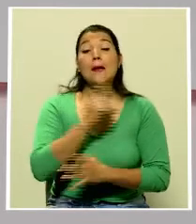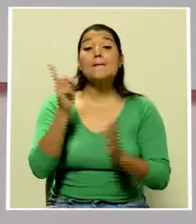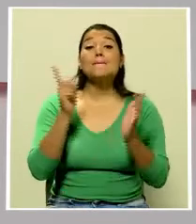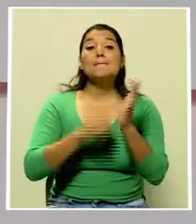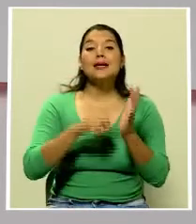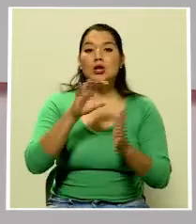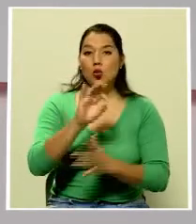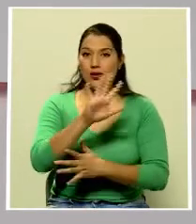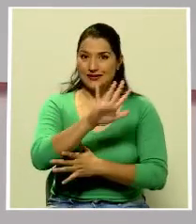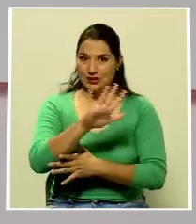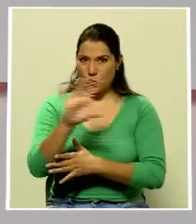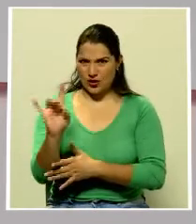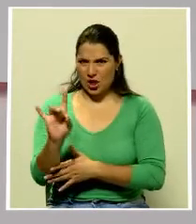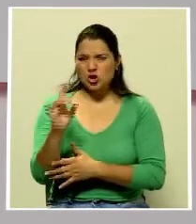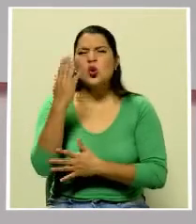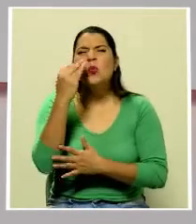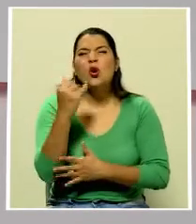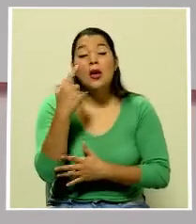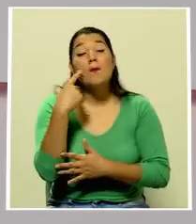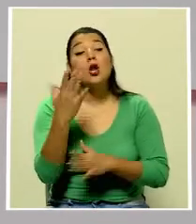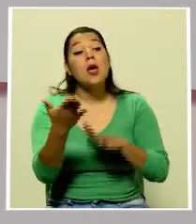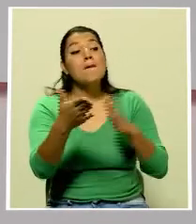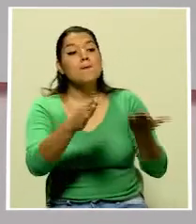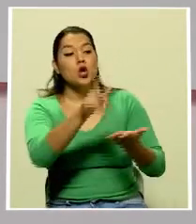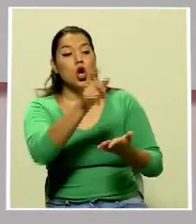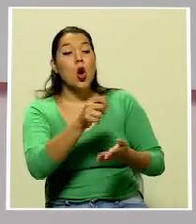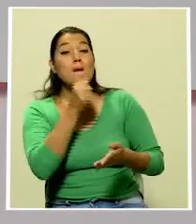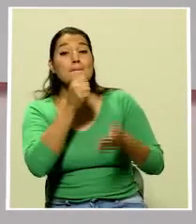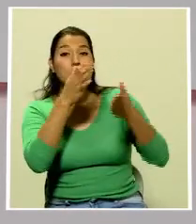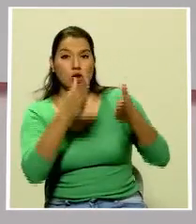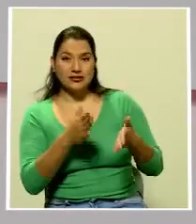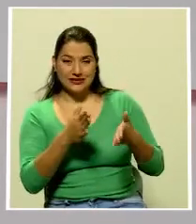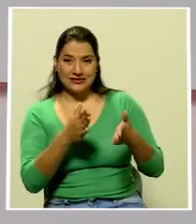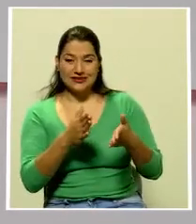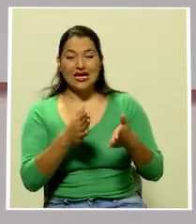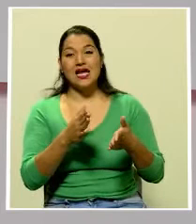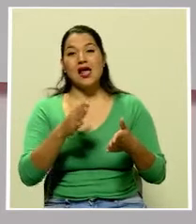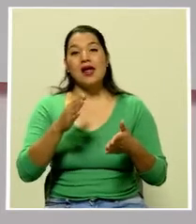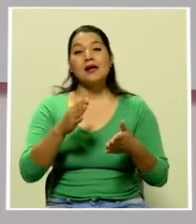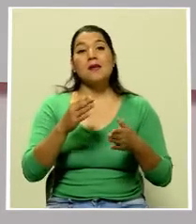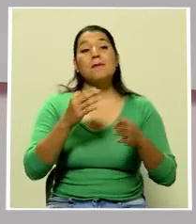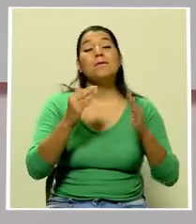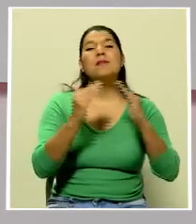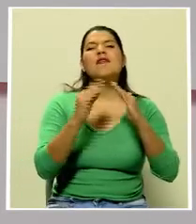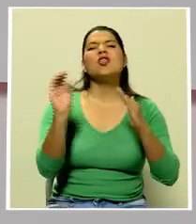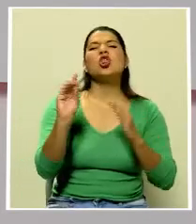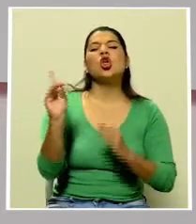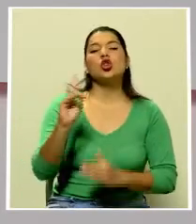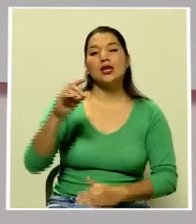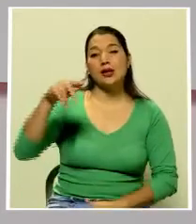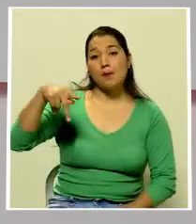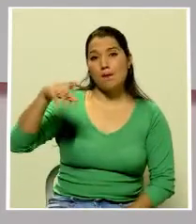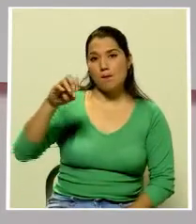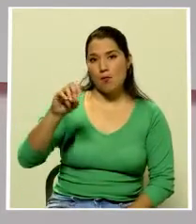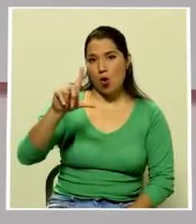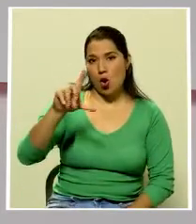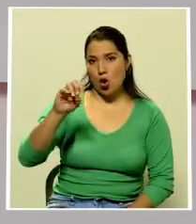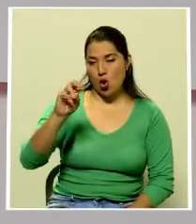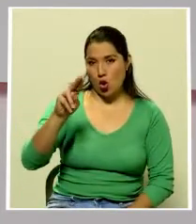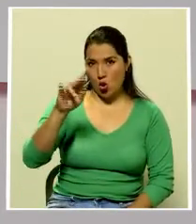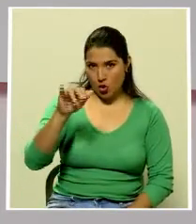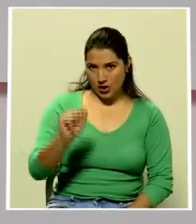1958, en honor al fallecimiento del periodista polaco Juliusz Fusik, un escritor y